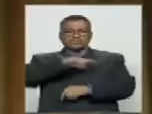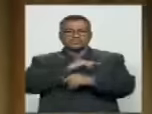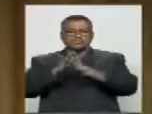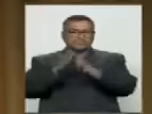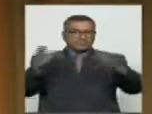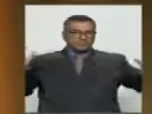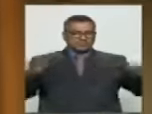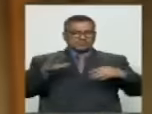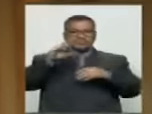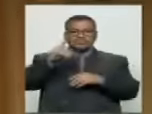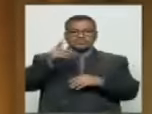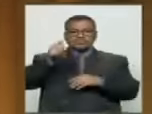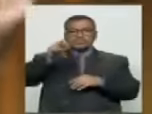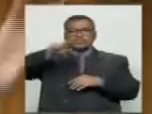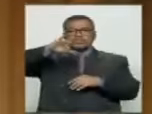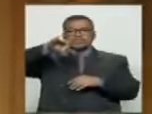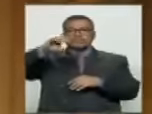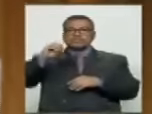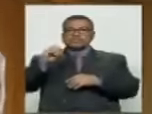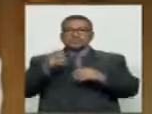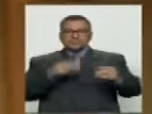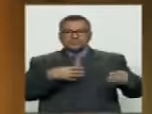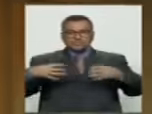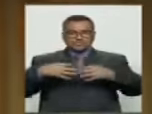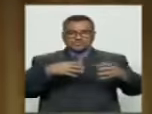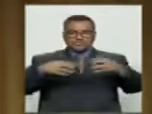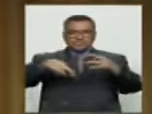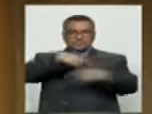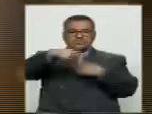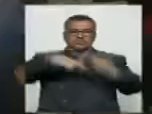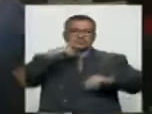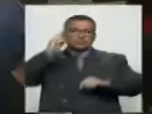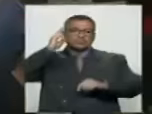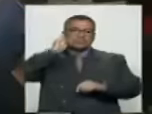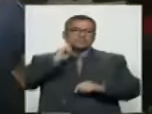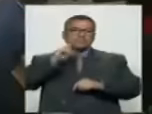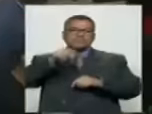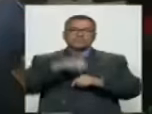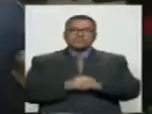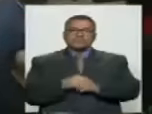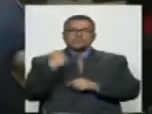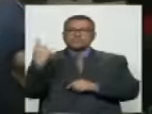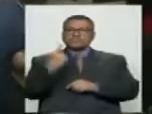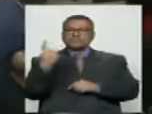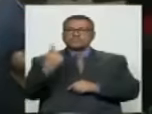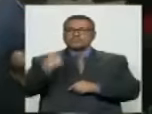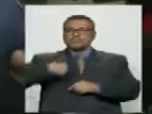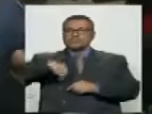grande Darío Vivas, el gran movilizador de la Revolución Bolivariana. Nosotros